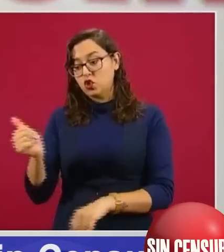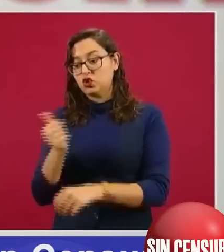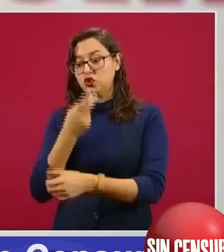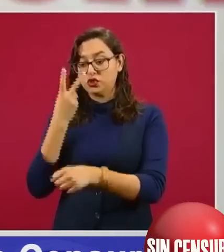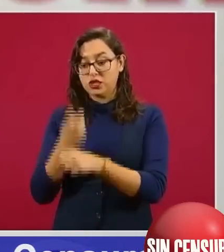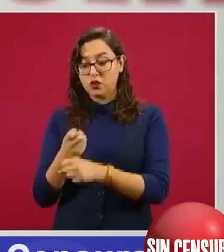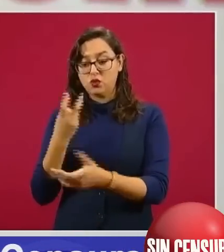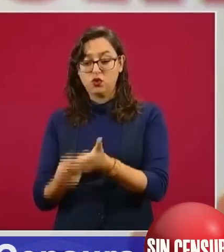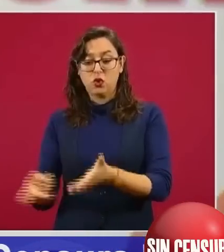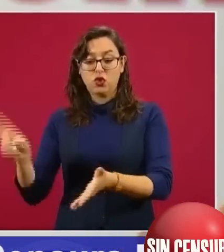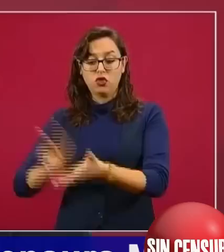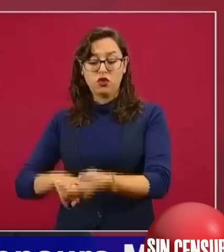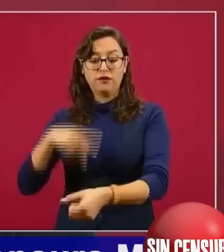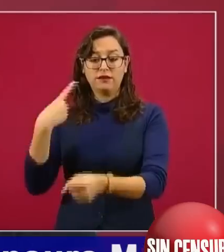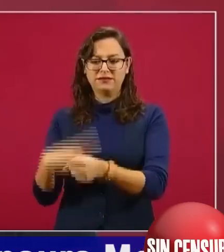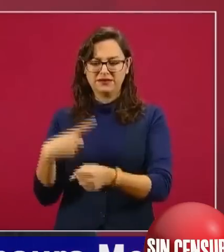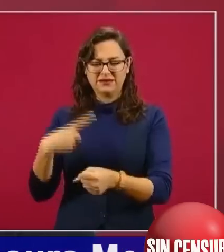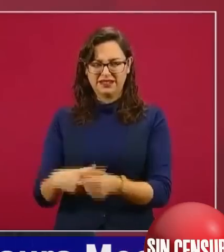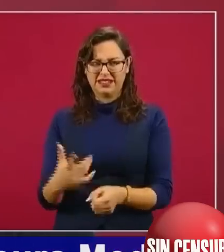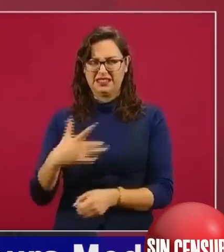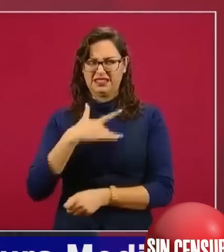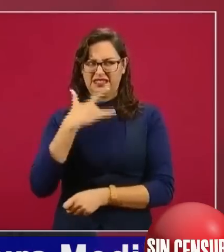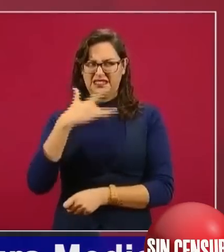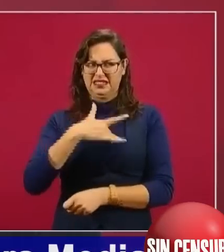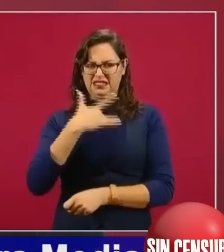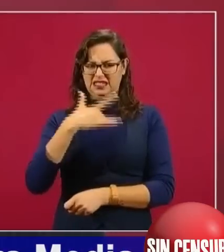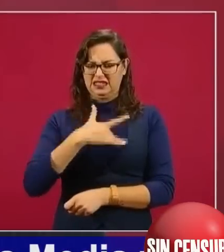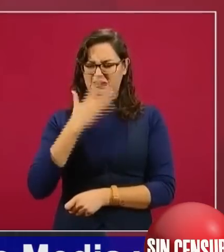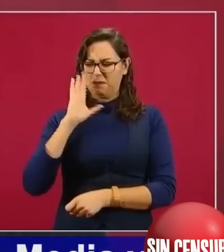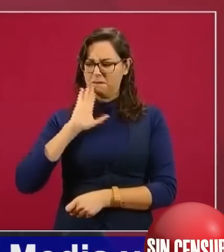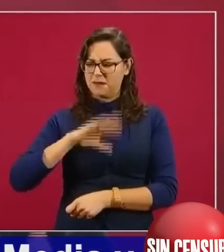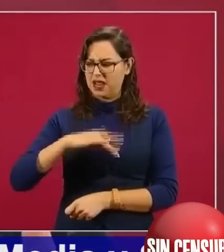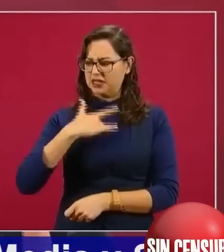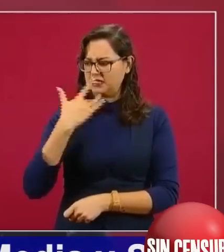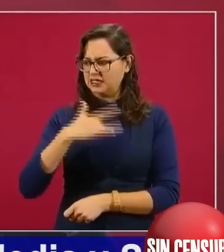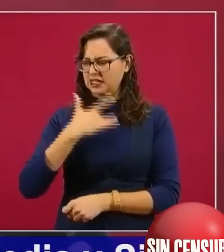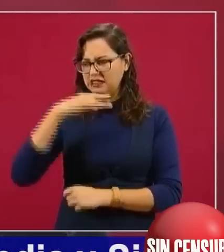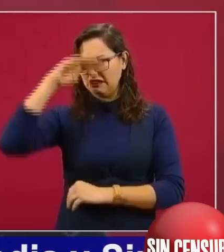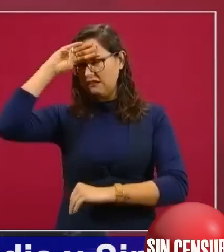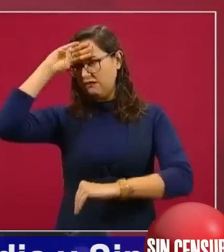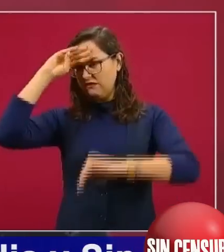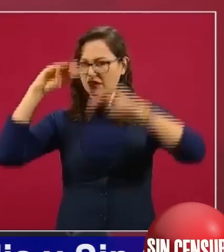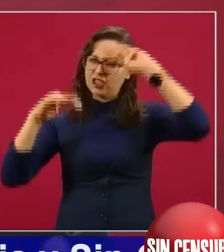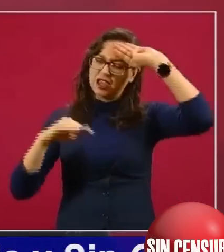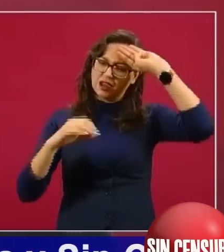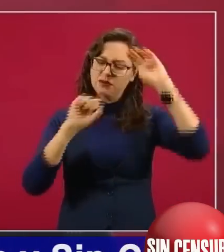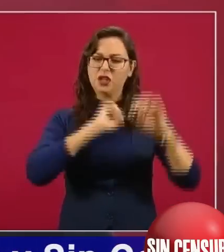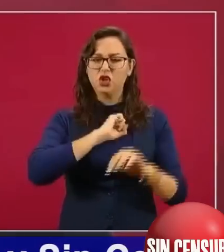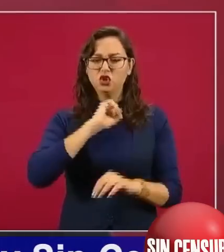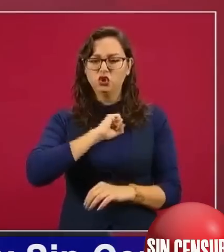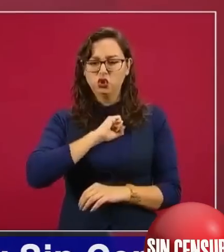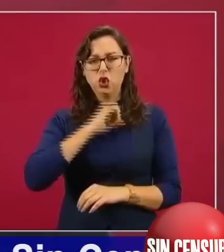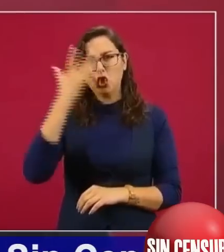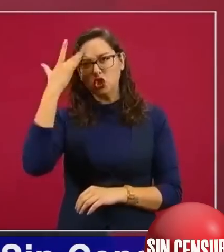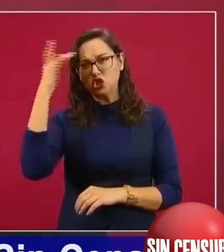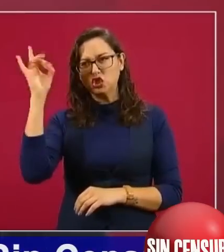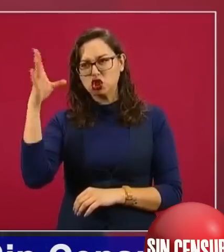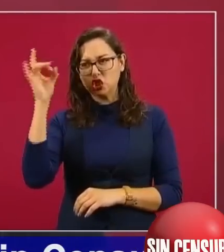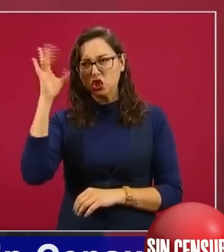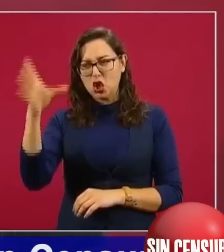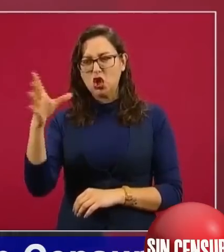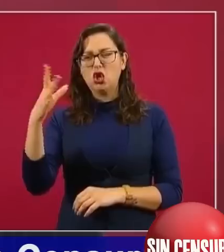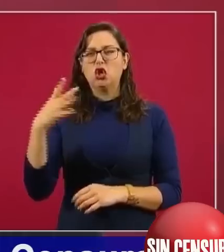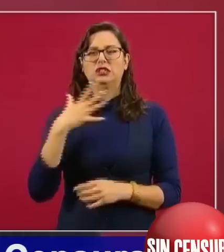acabo de mencionar, empiezan a tener los síntomas de COVID, fiebre, tos, dolor de garganta, dolor de cabeza,